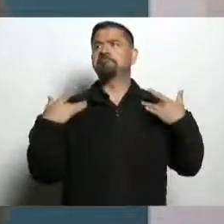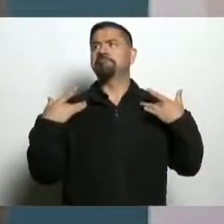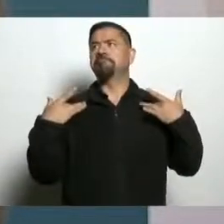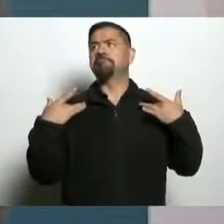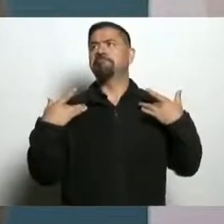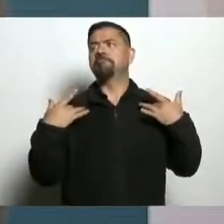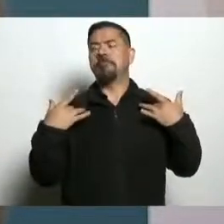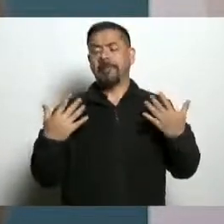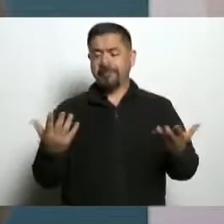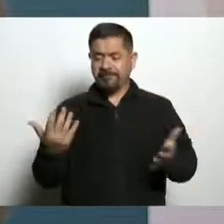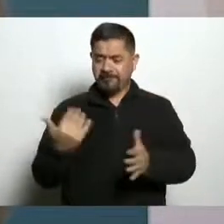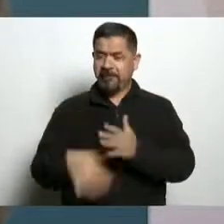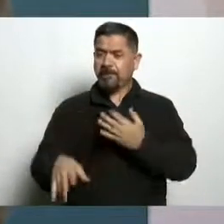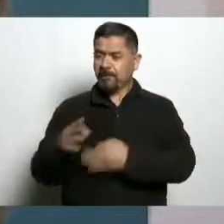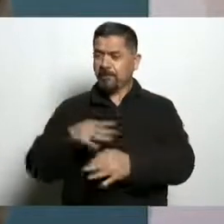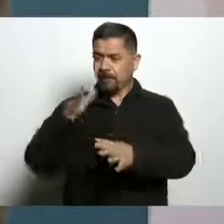acuerdo.